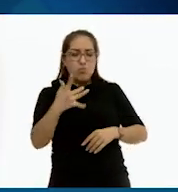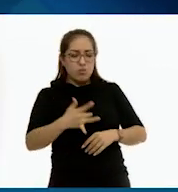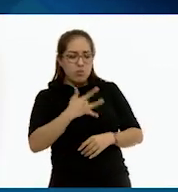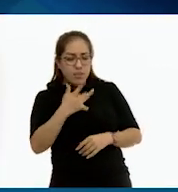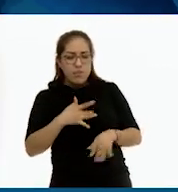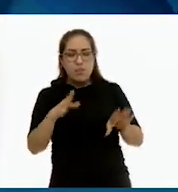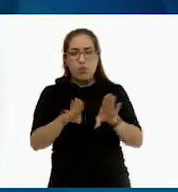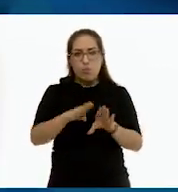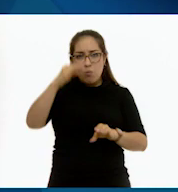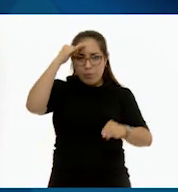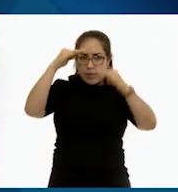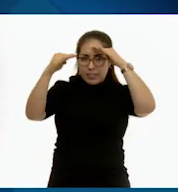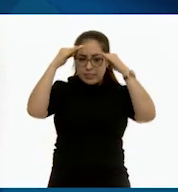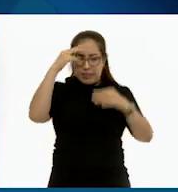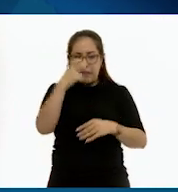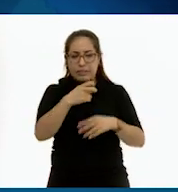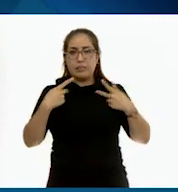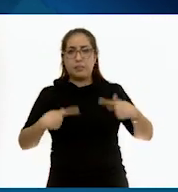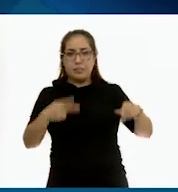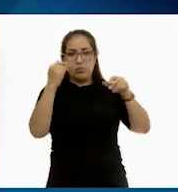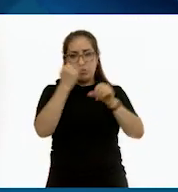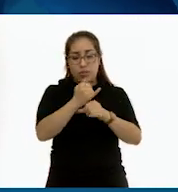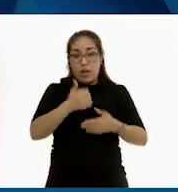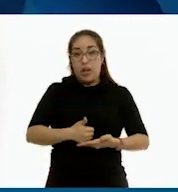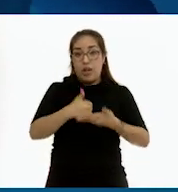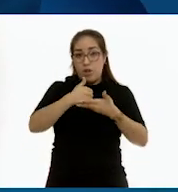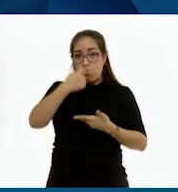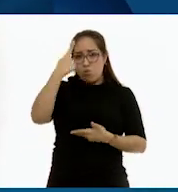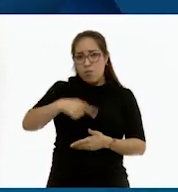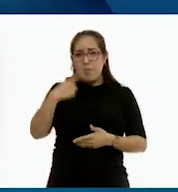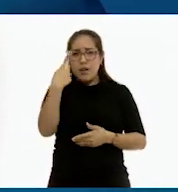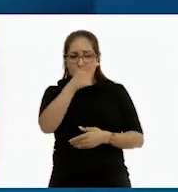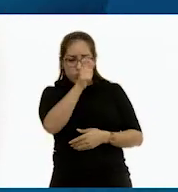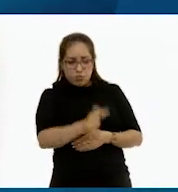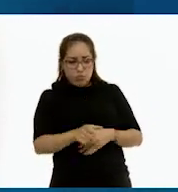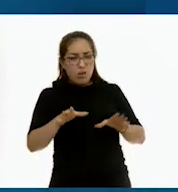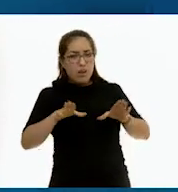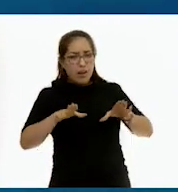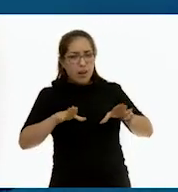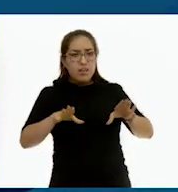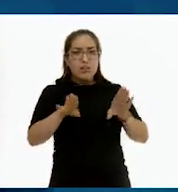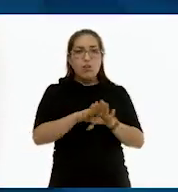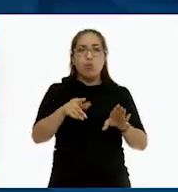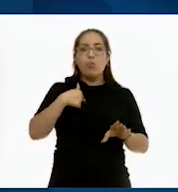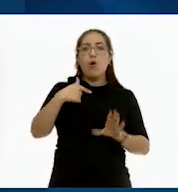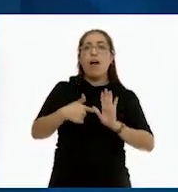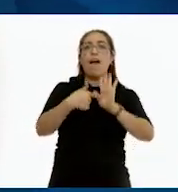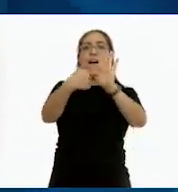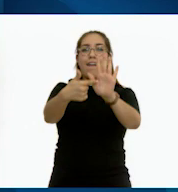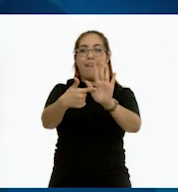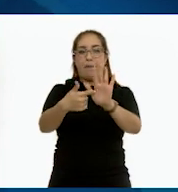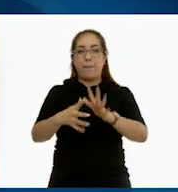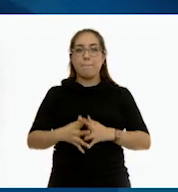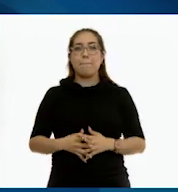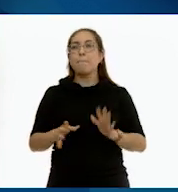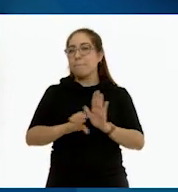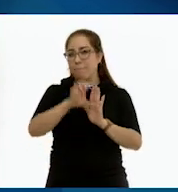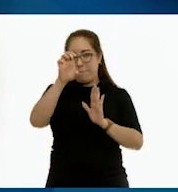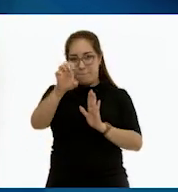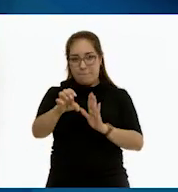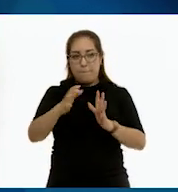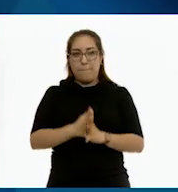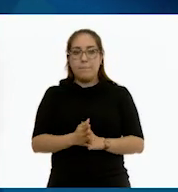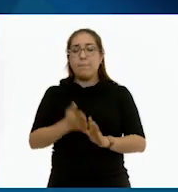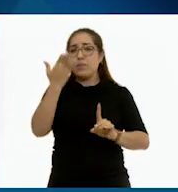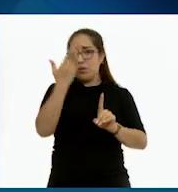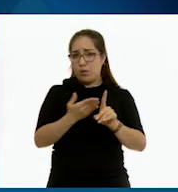se comporta nuestro personaje. Nos ayuda a definir los rasgos del personaje que vamos a representar. Por ejemplo,